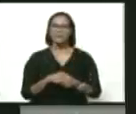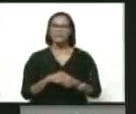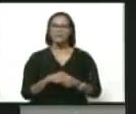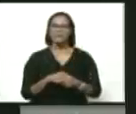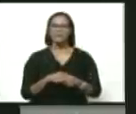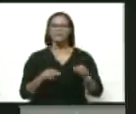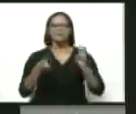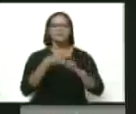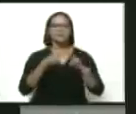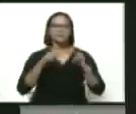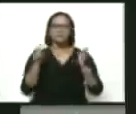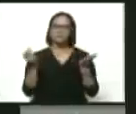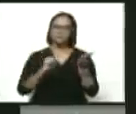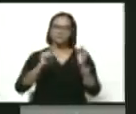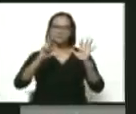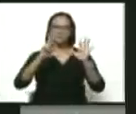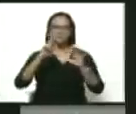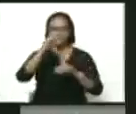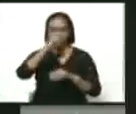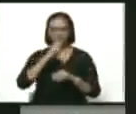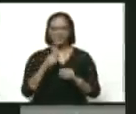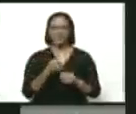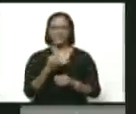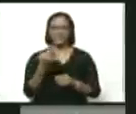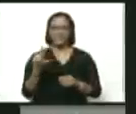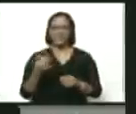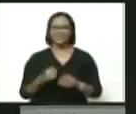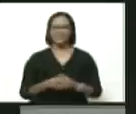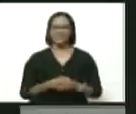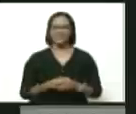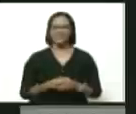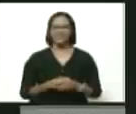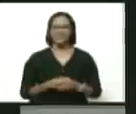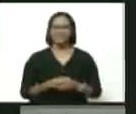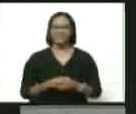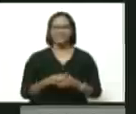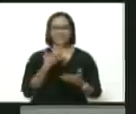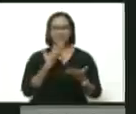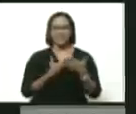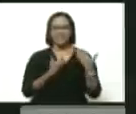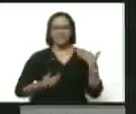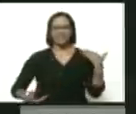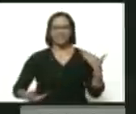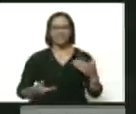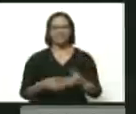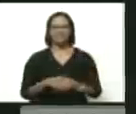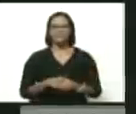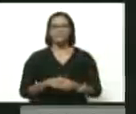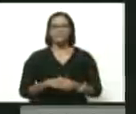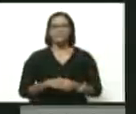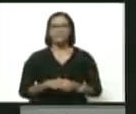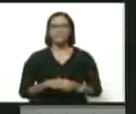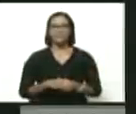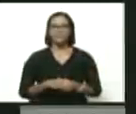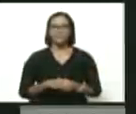Mazo, 8 años y contando. Gracias, presidente.